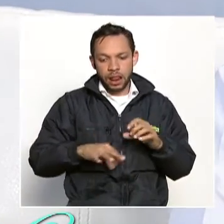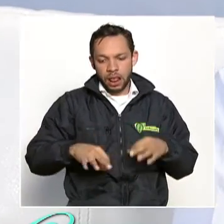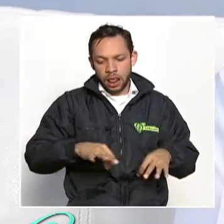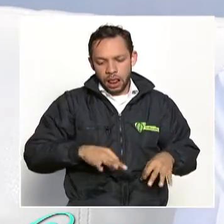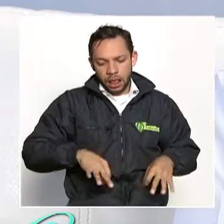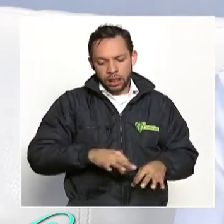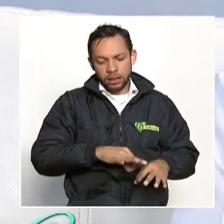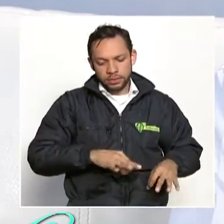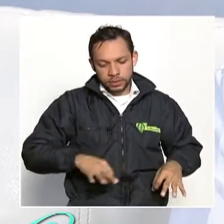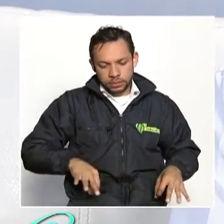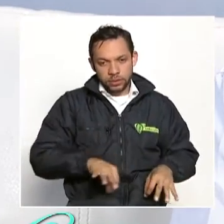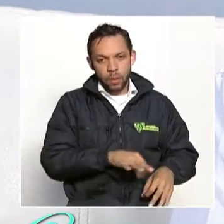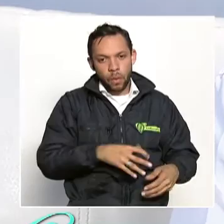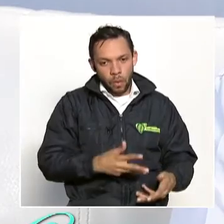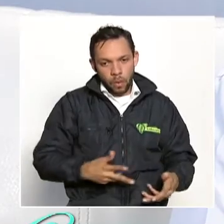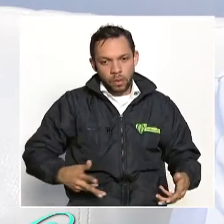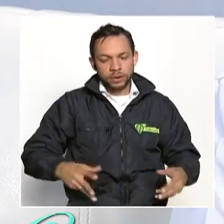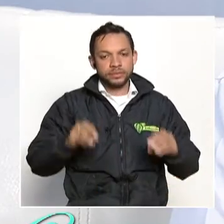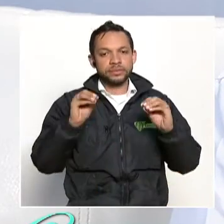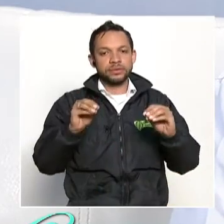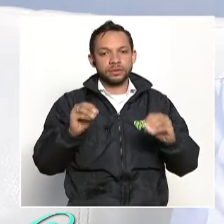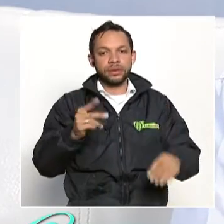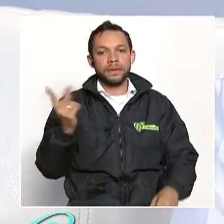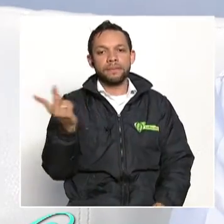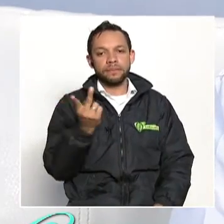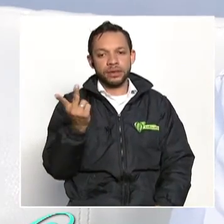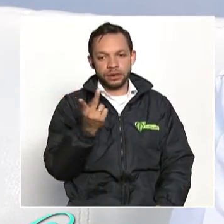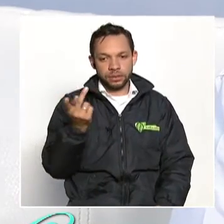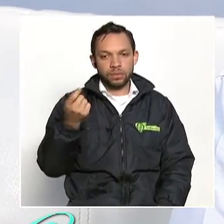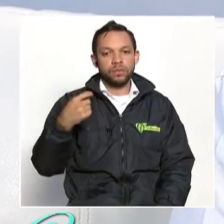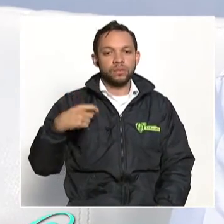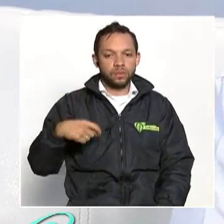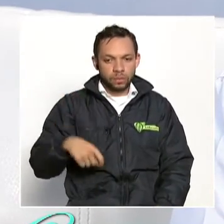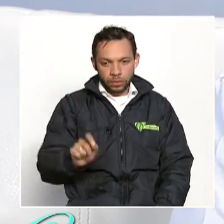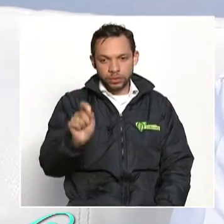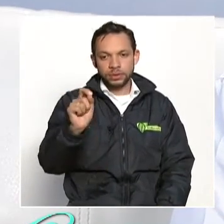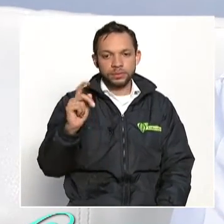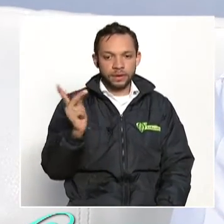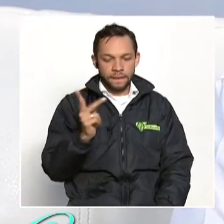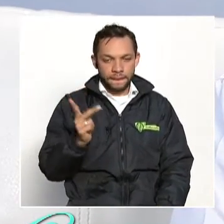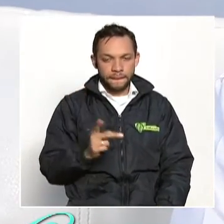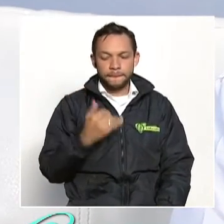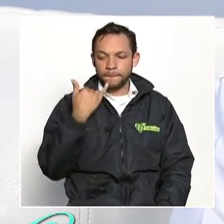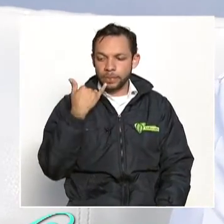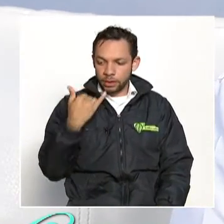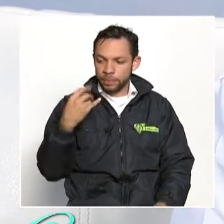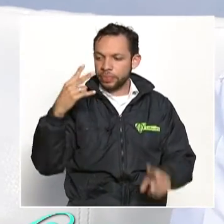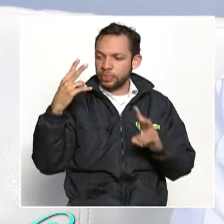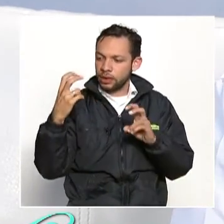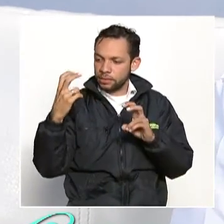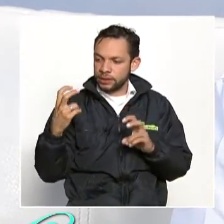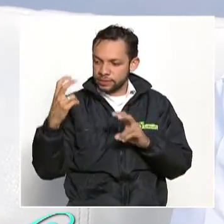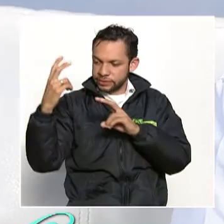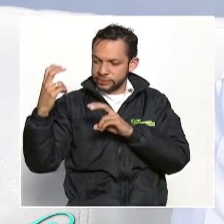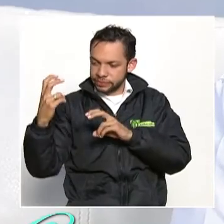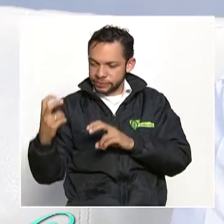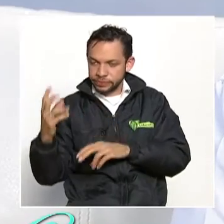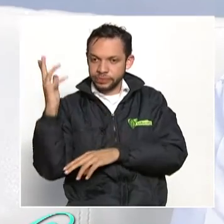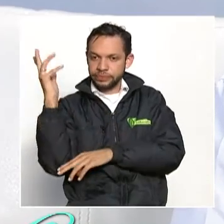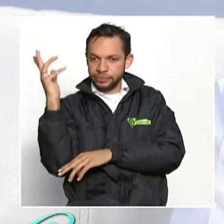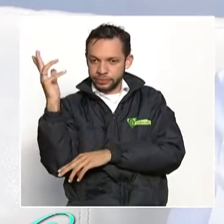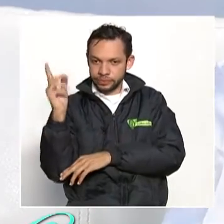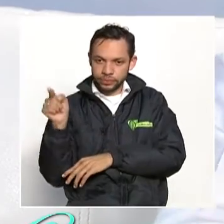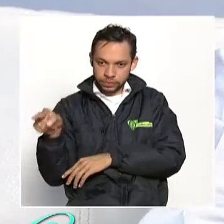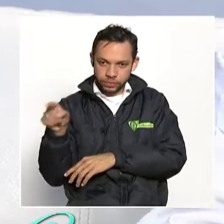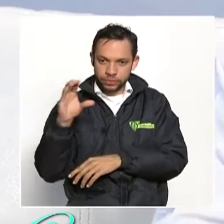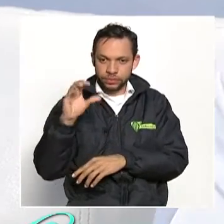del cuerpo y salud humana. Esto va a ser este viernes y va a tener los siguientes temas. El doctor Carlos empieza dando una conferencia